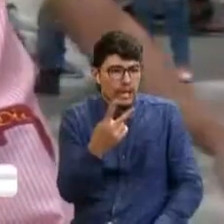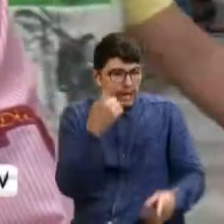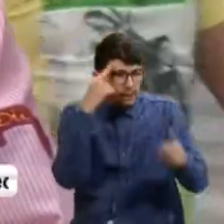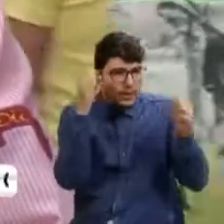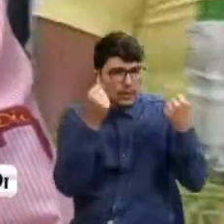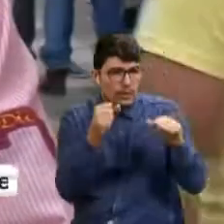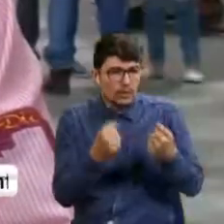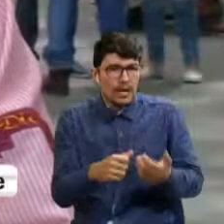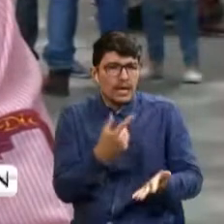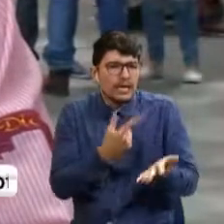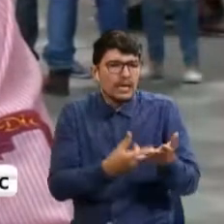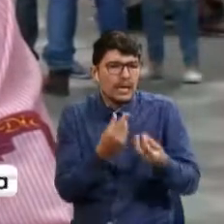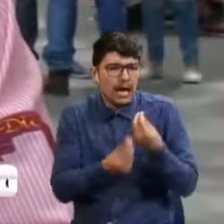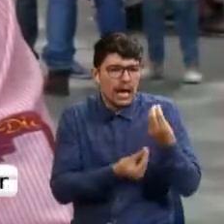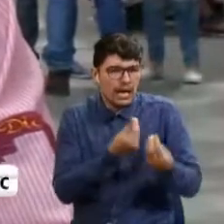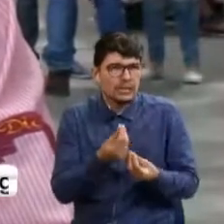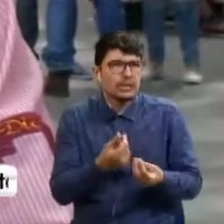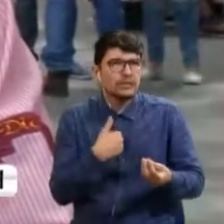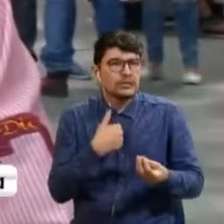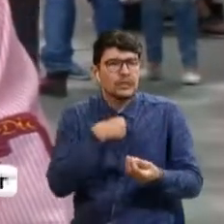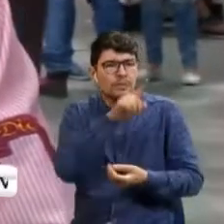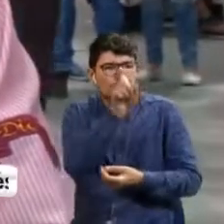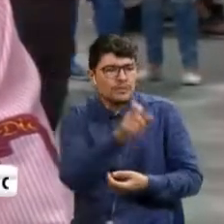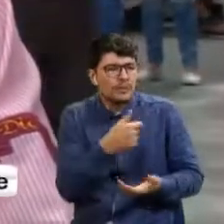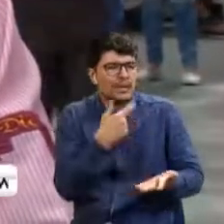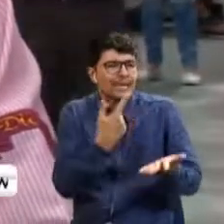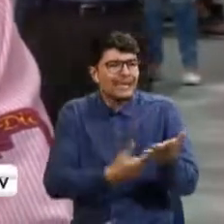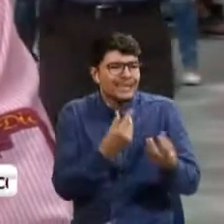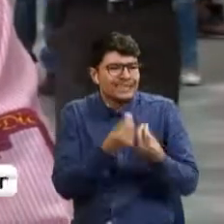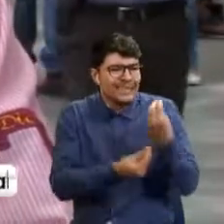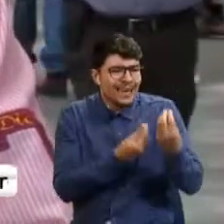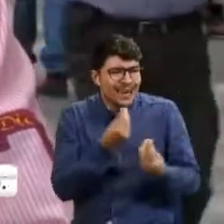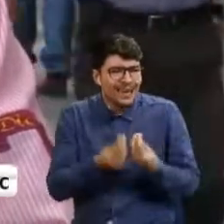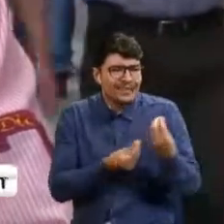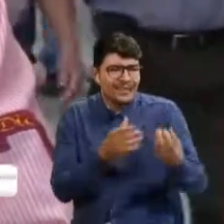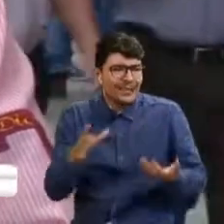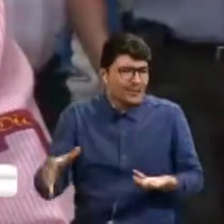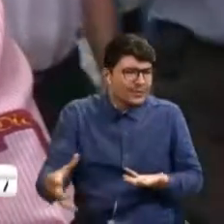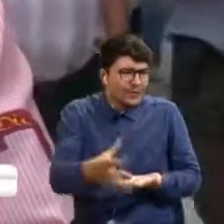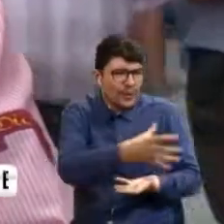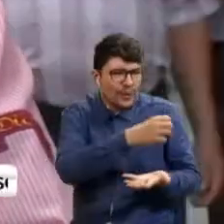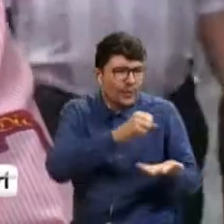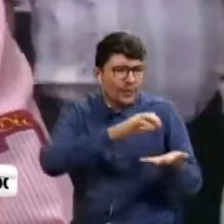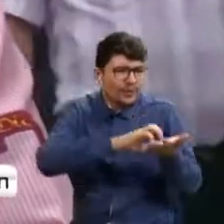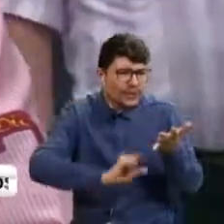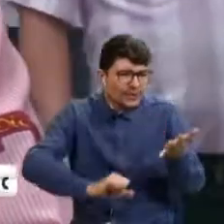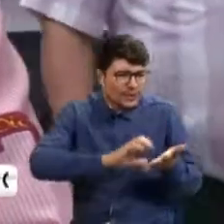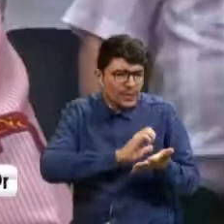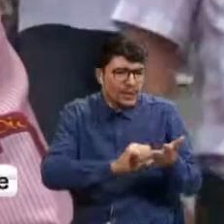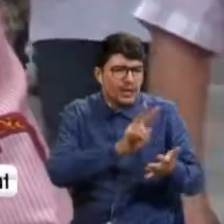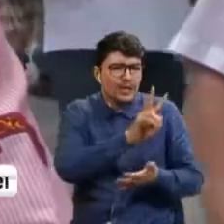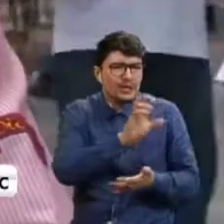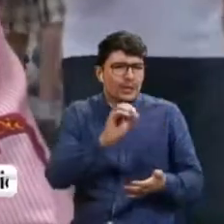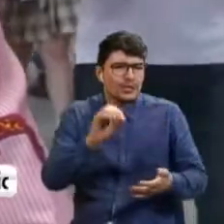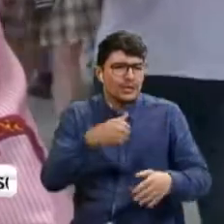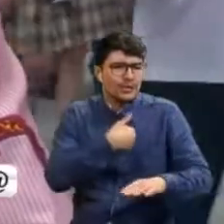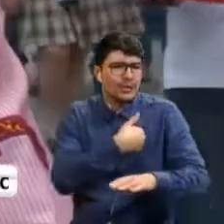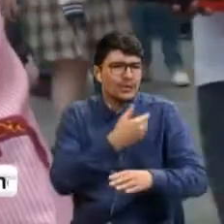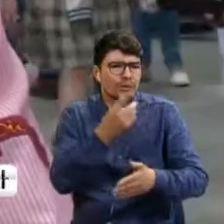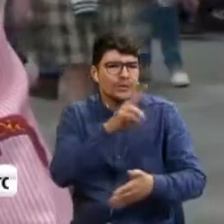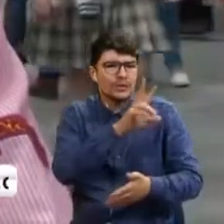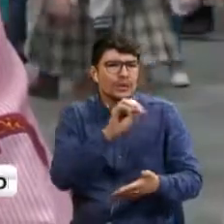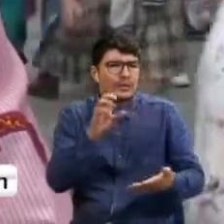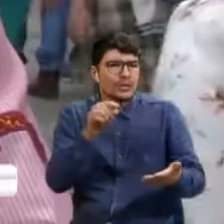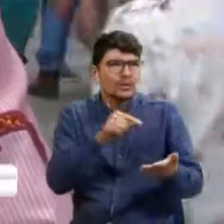que se hacen vuelvo y me pregunto qué se hacen los descuentos de más de 200 mil pesos que nos hacen